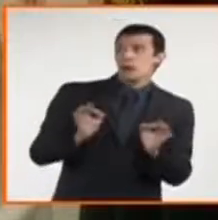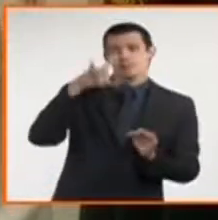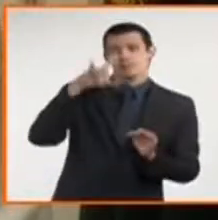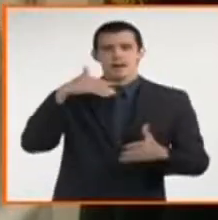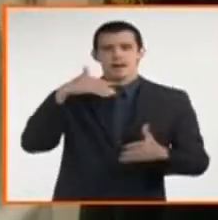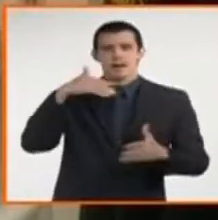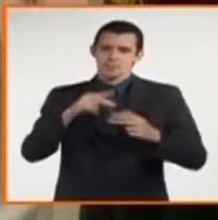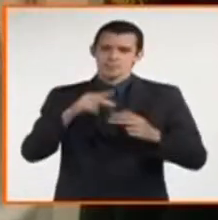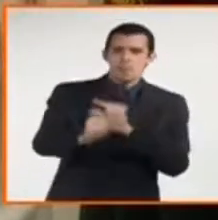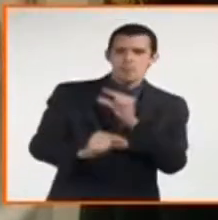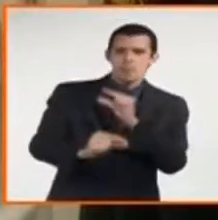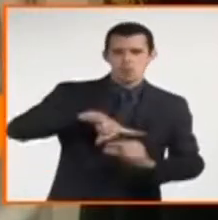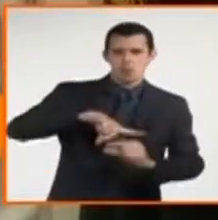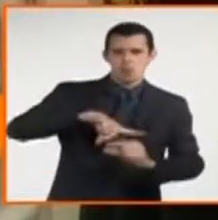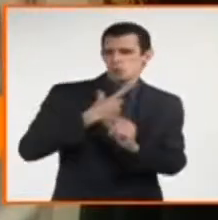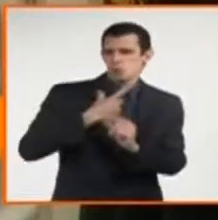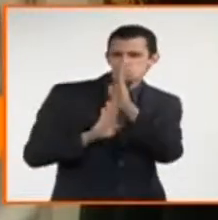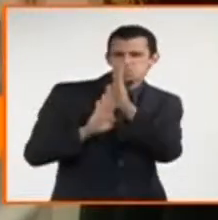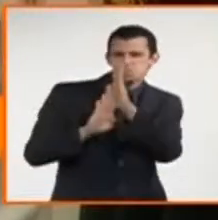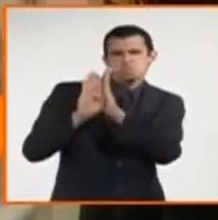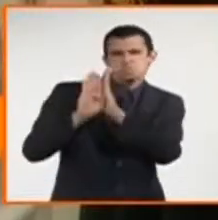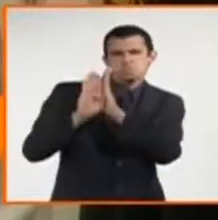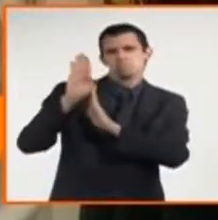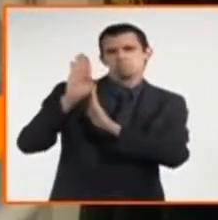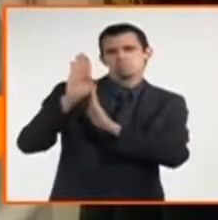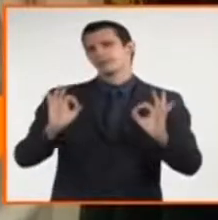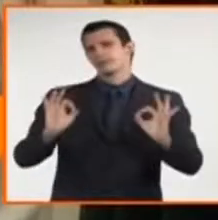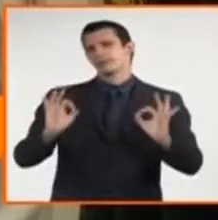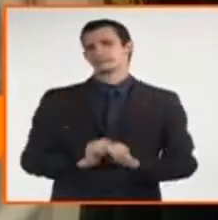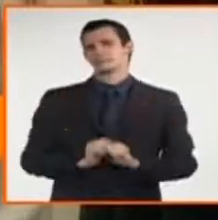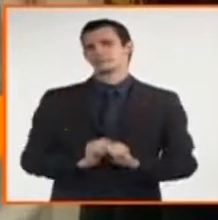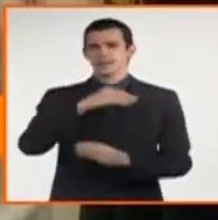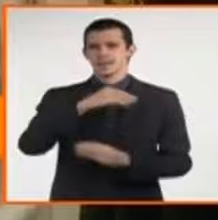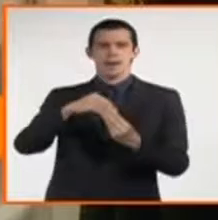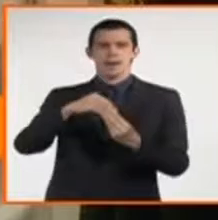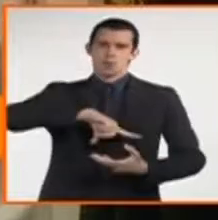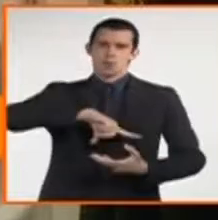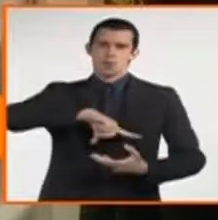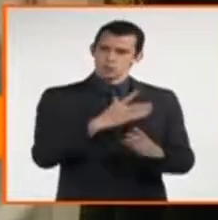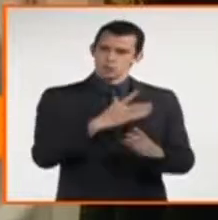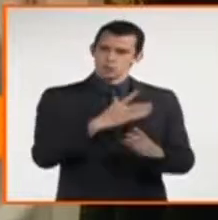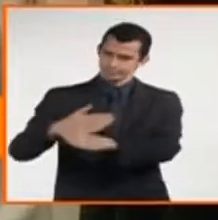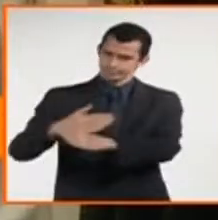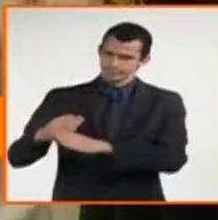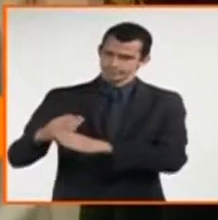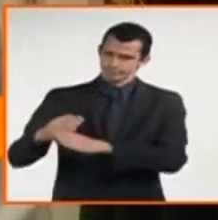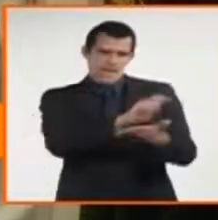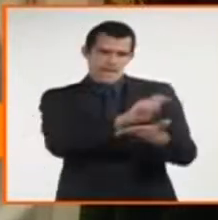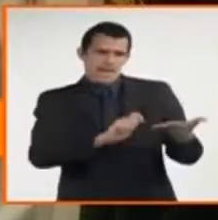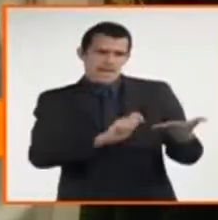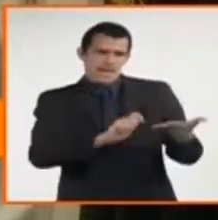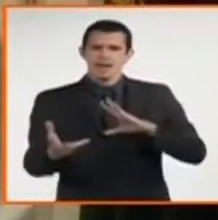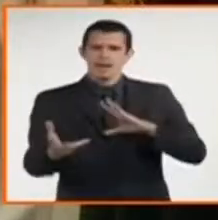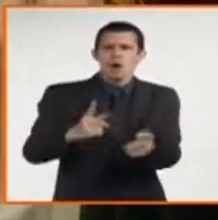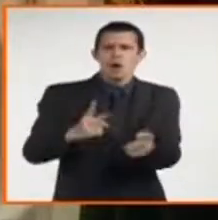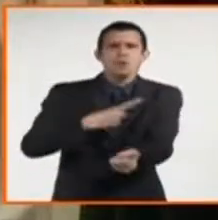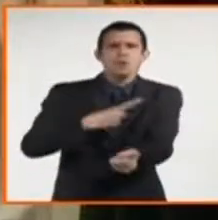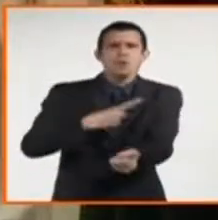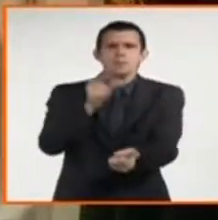Es decir, a generar también nuevos modos de vida, nuevas maneras de entender la